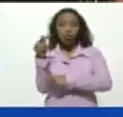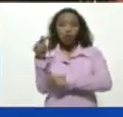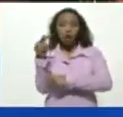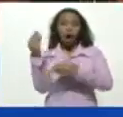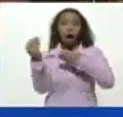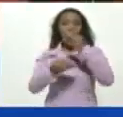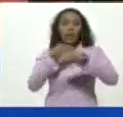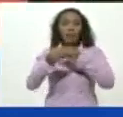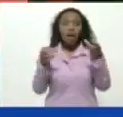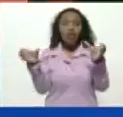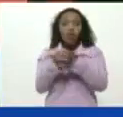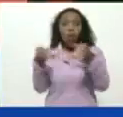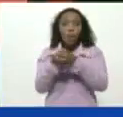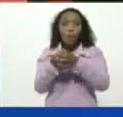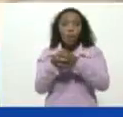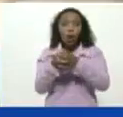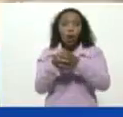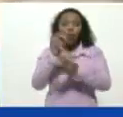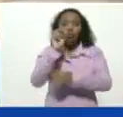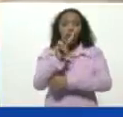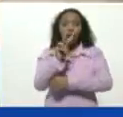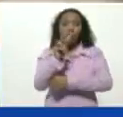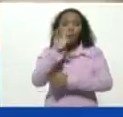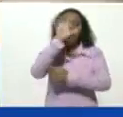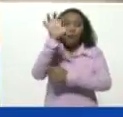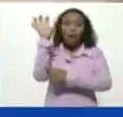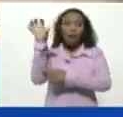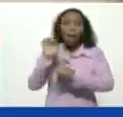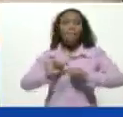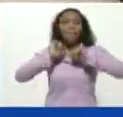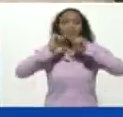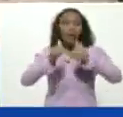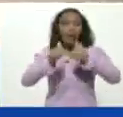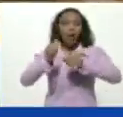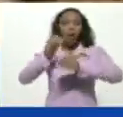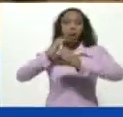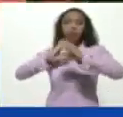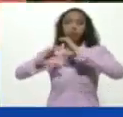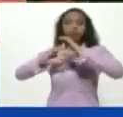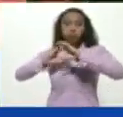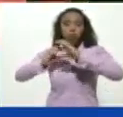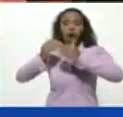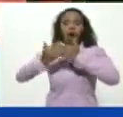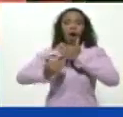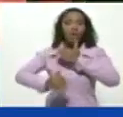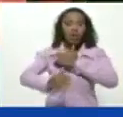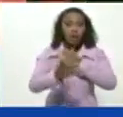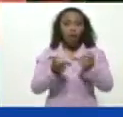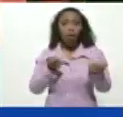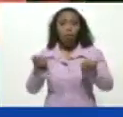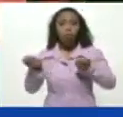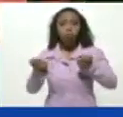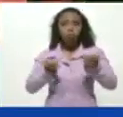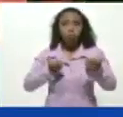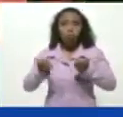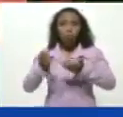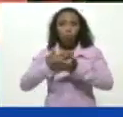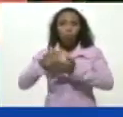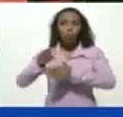una comisión binacional para empezar a conversar y avanzar en la regularización de las